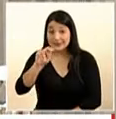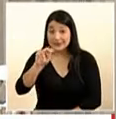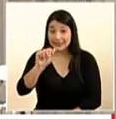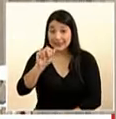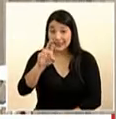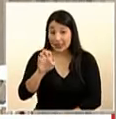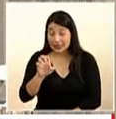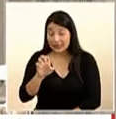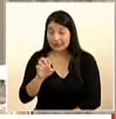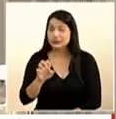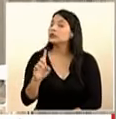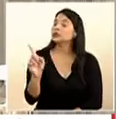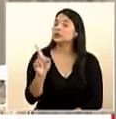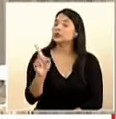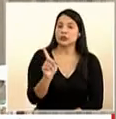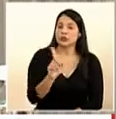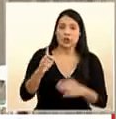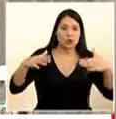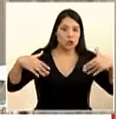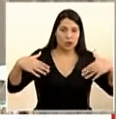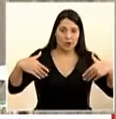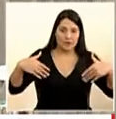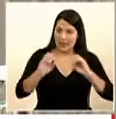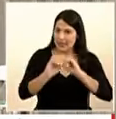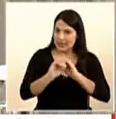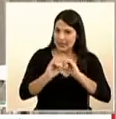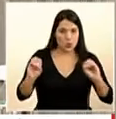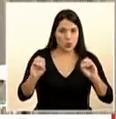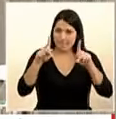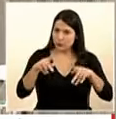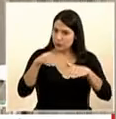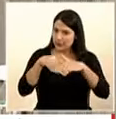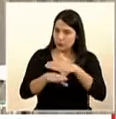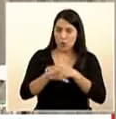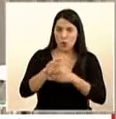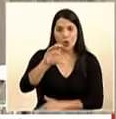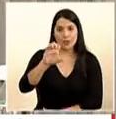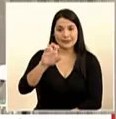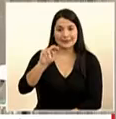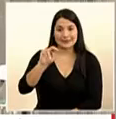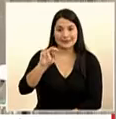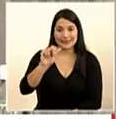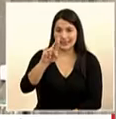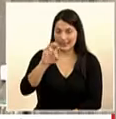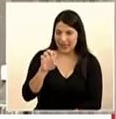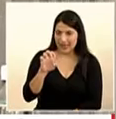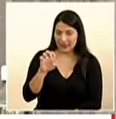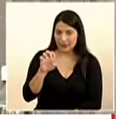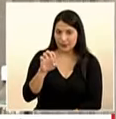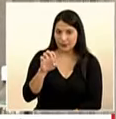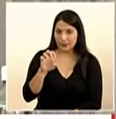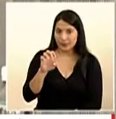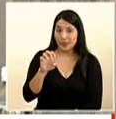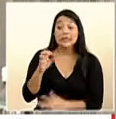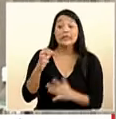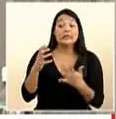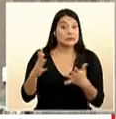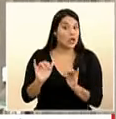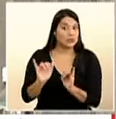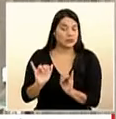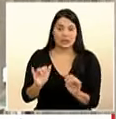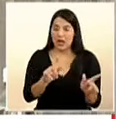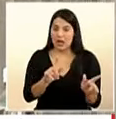no todavía no ha ingresado ningún paciente hacen área el centro está listo